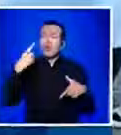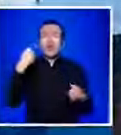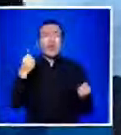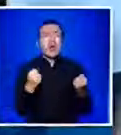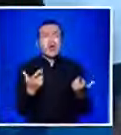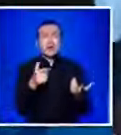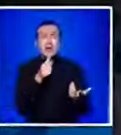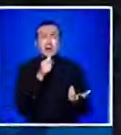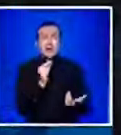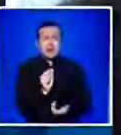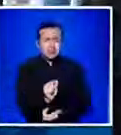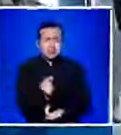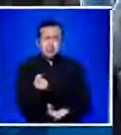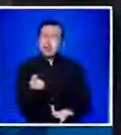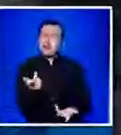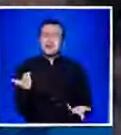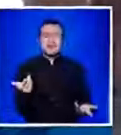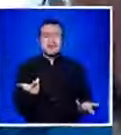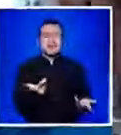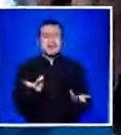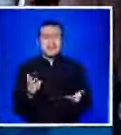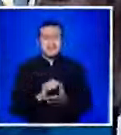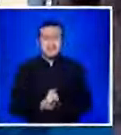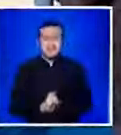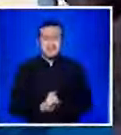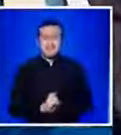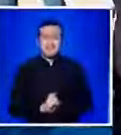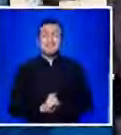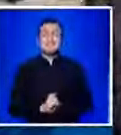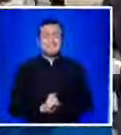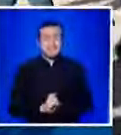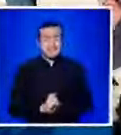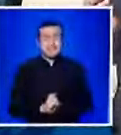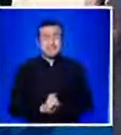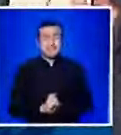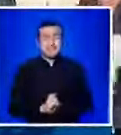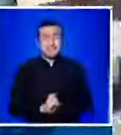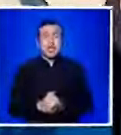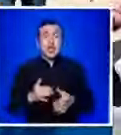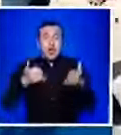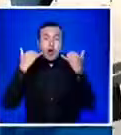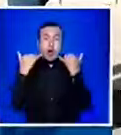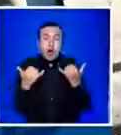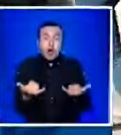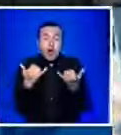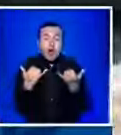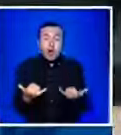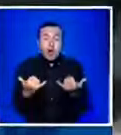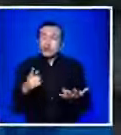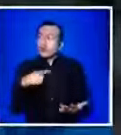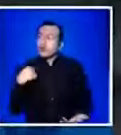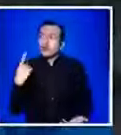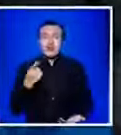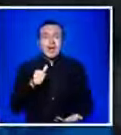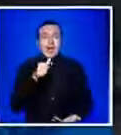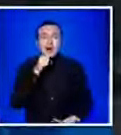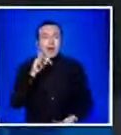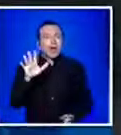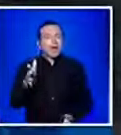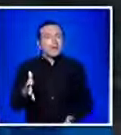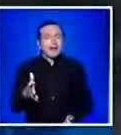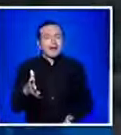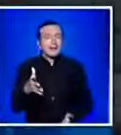no alcanza. No es justo que estando en el siglo XXI nosotros no tengamos agua,